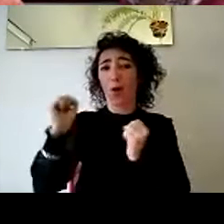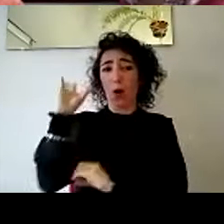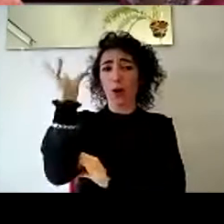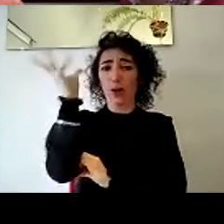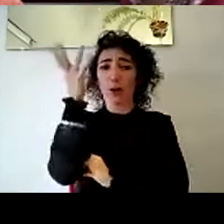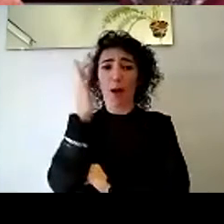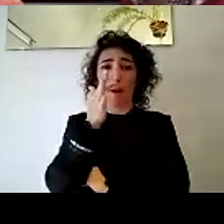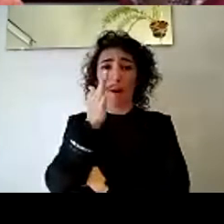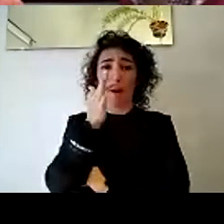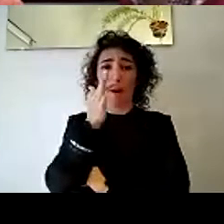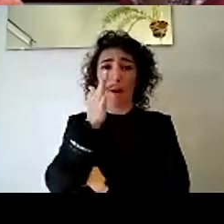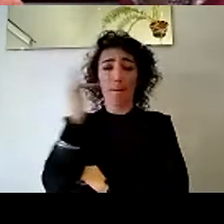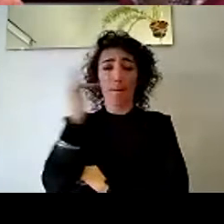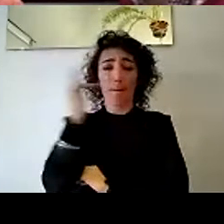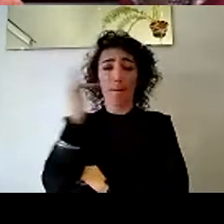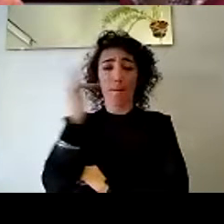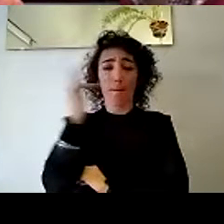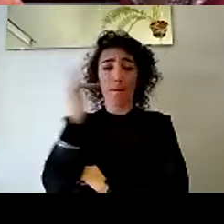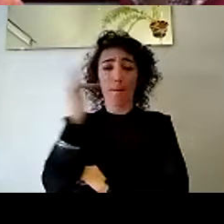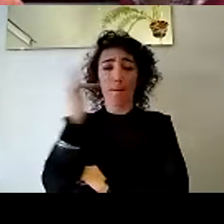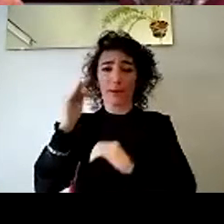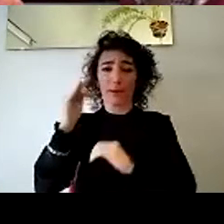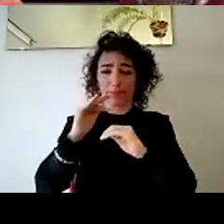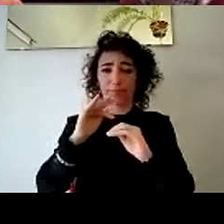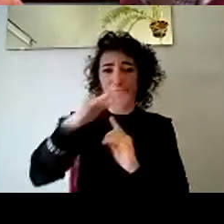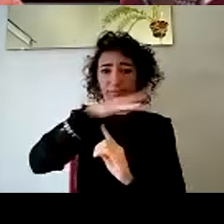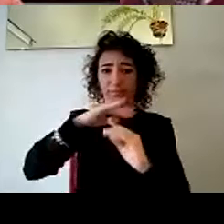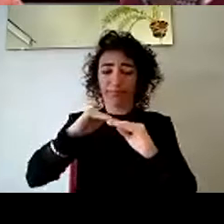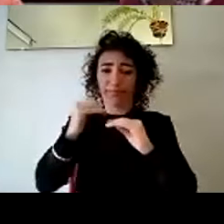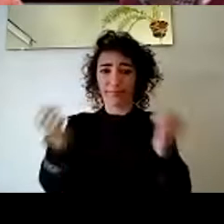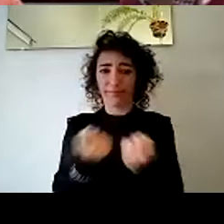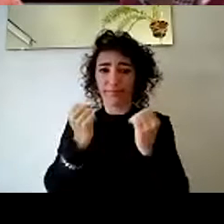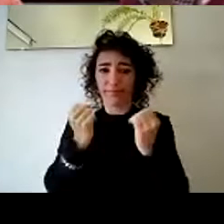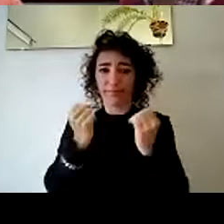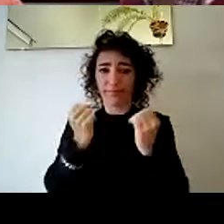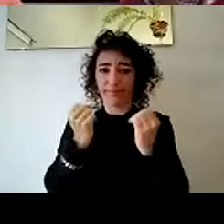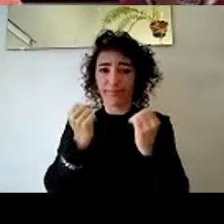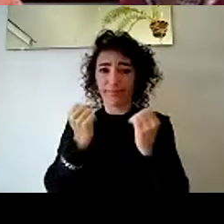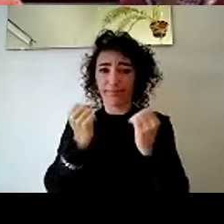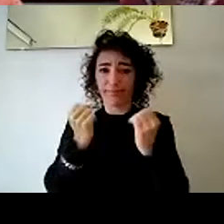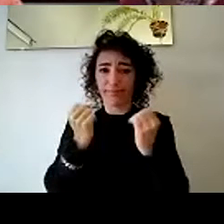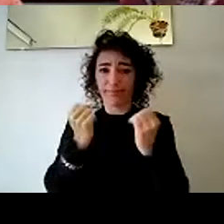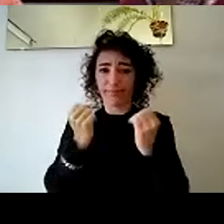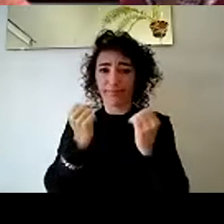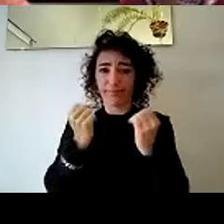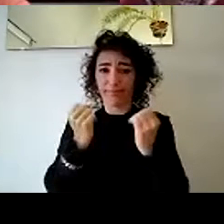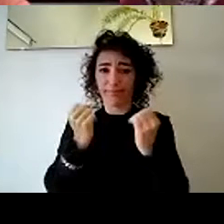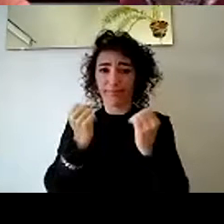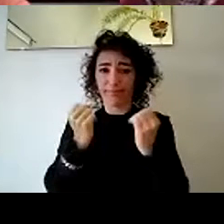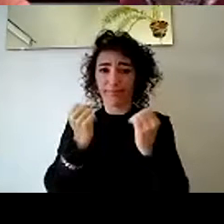es la continuidad de un trabajo que, como bien decía el alcalde, se viene realizando desde noviembre